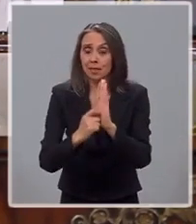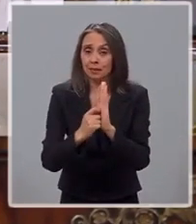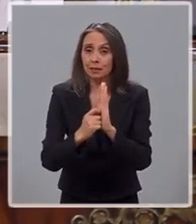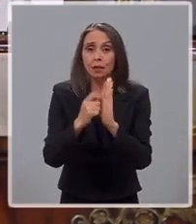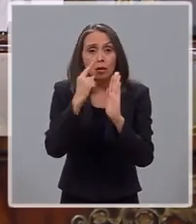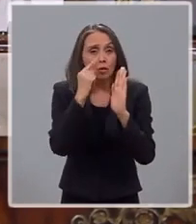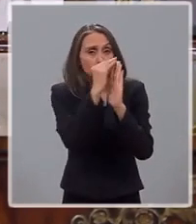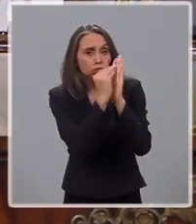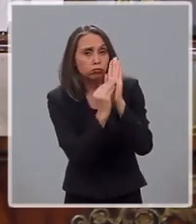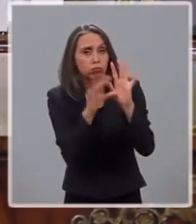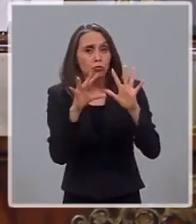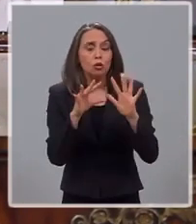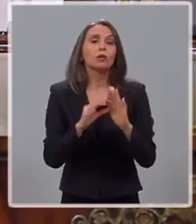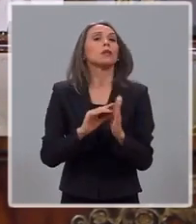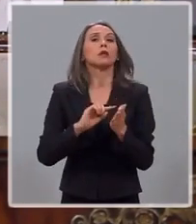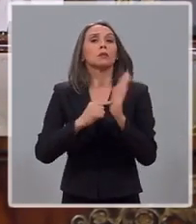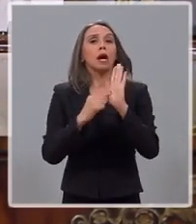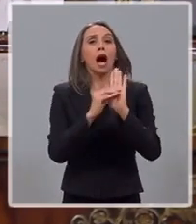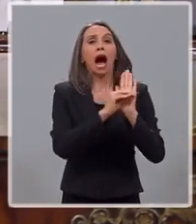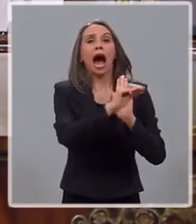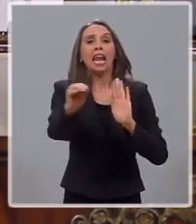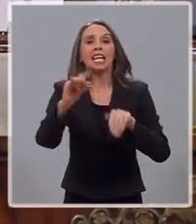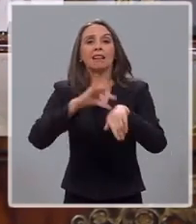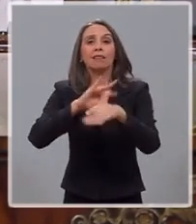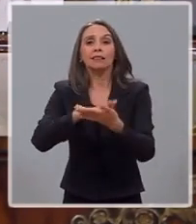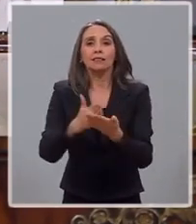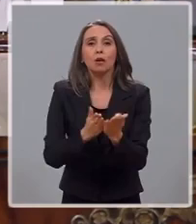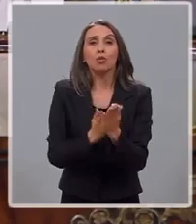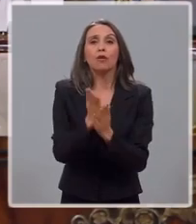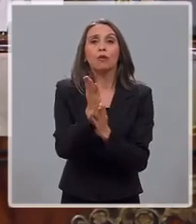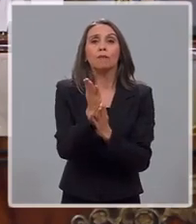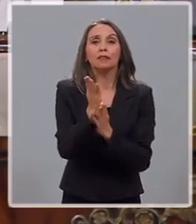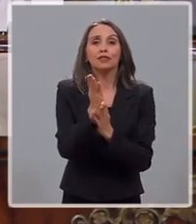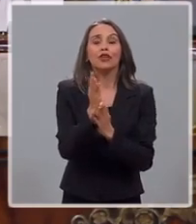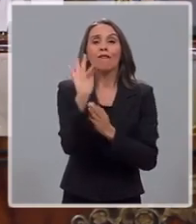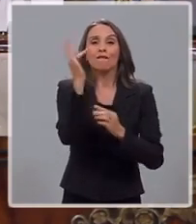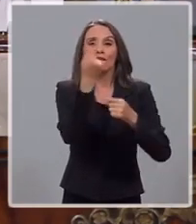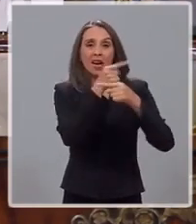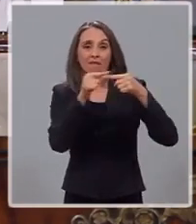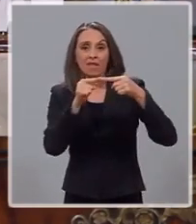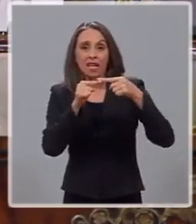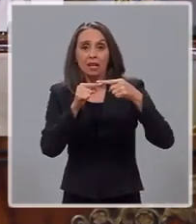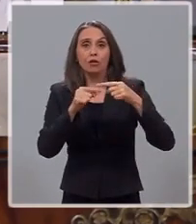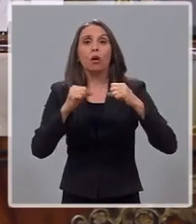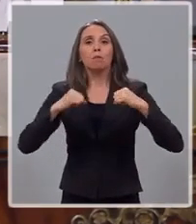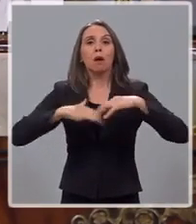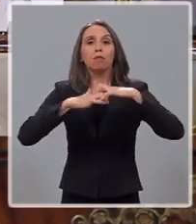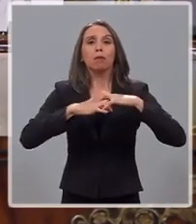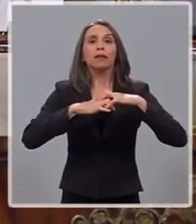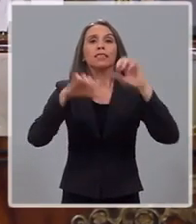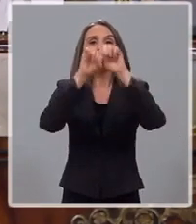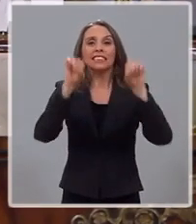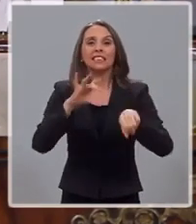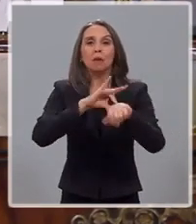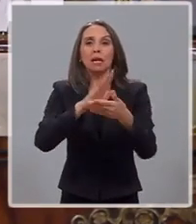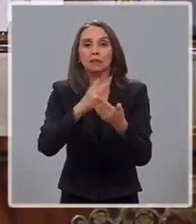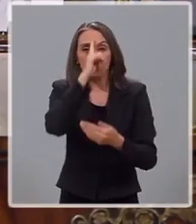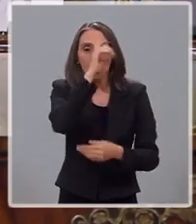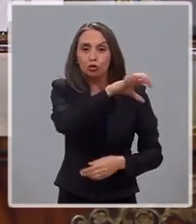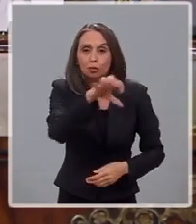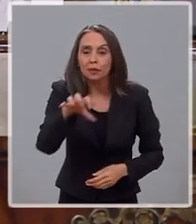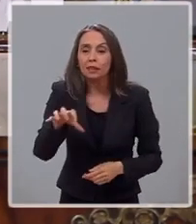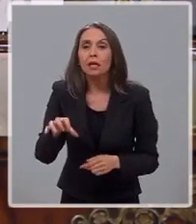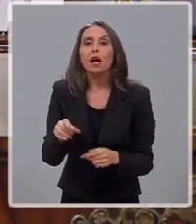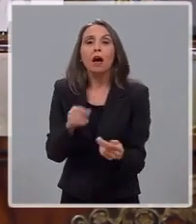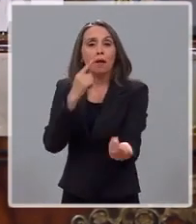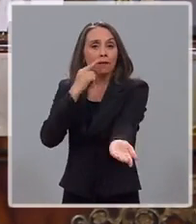destaca la dictación de una alerta sanitaria a comienzos de febrero para fortalecer nuestro sistema de salud el establecimiento de controles